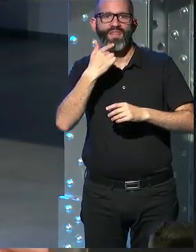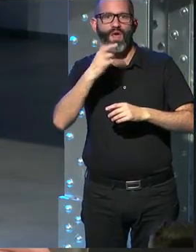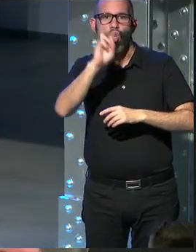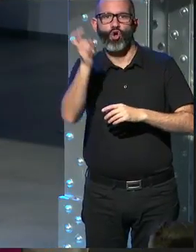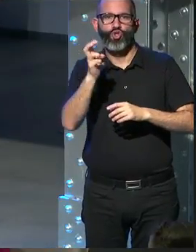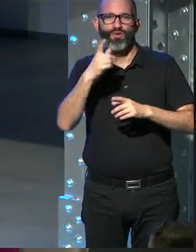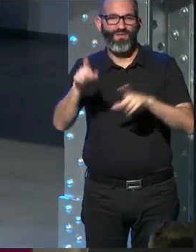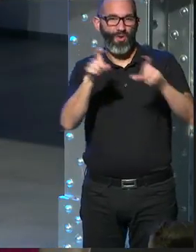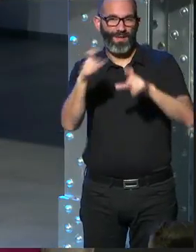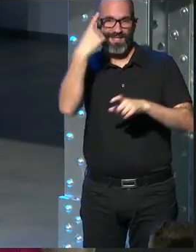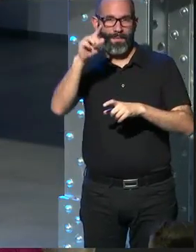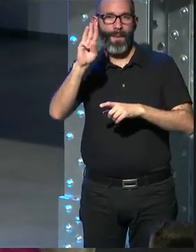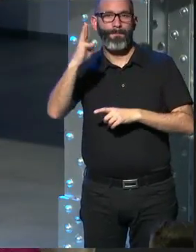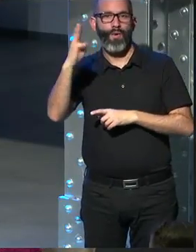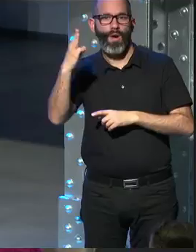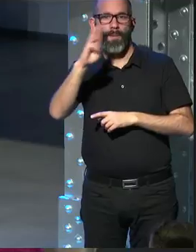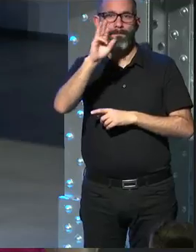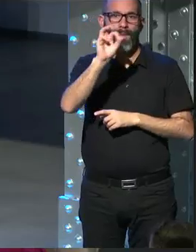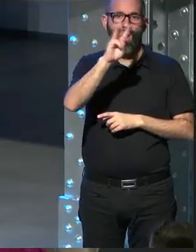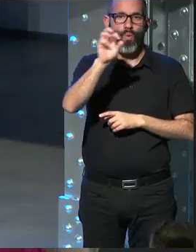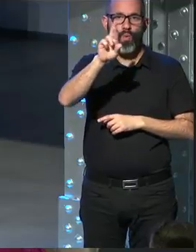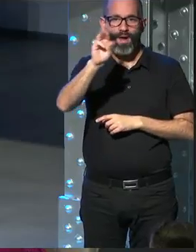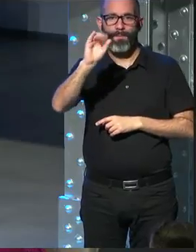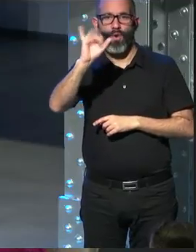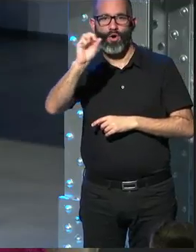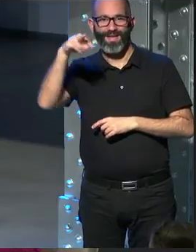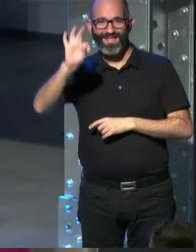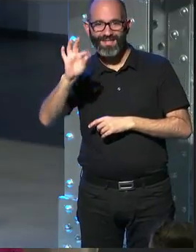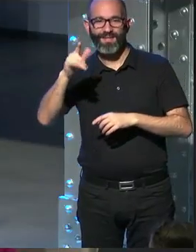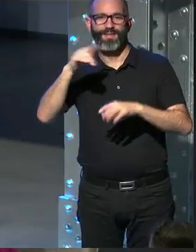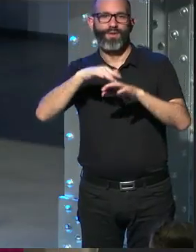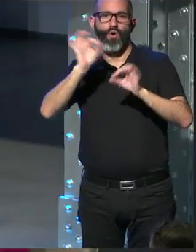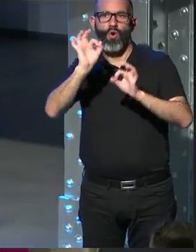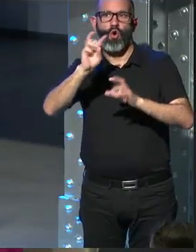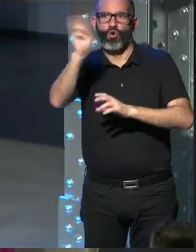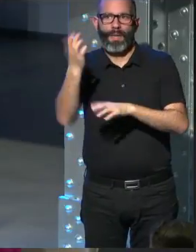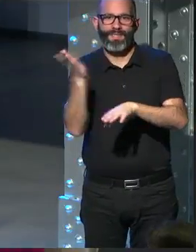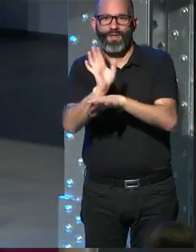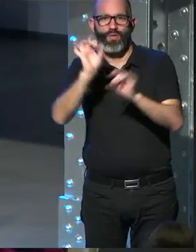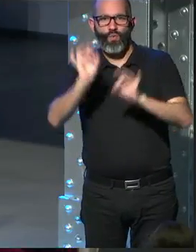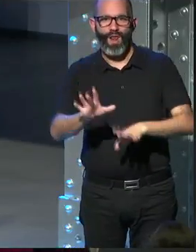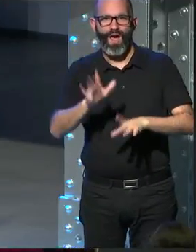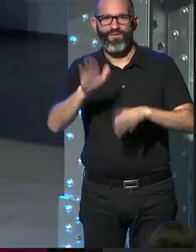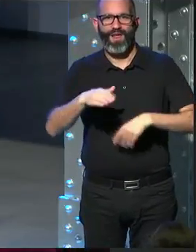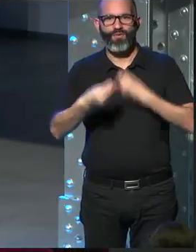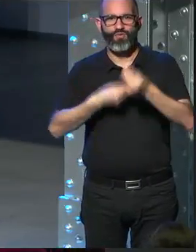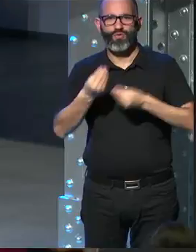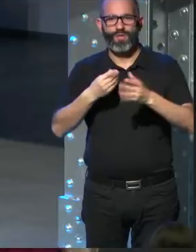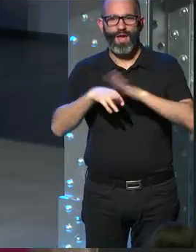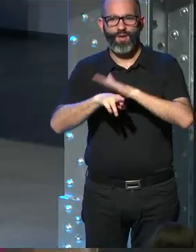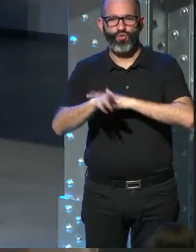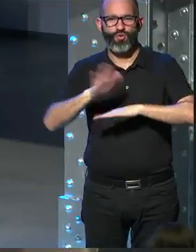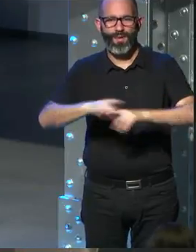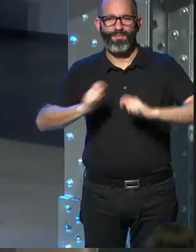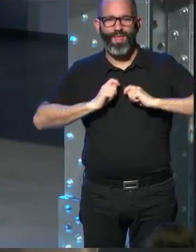otro tipo de presentación. Puedes hacer una presentación horrible utilizando un encerado